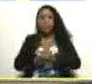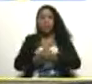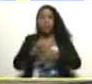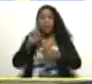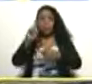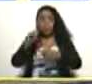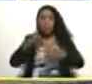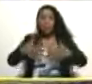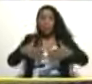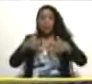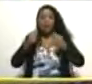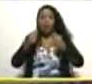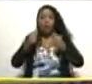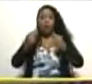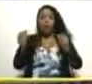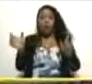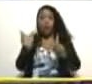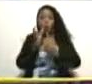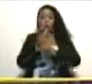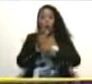Nacional,